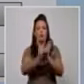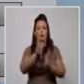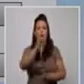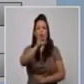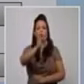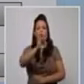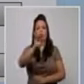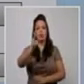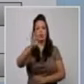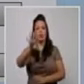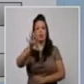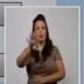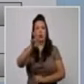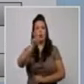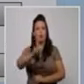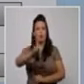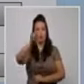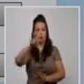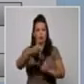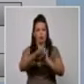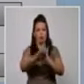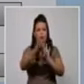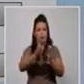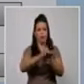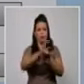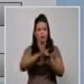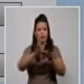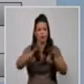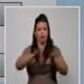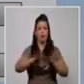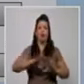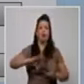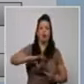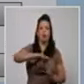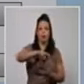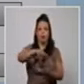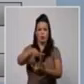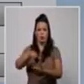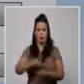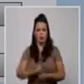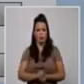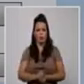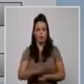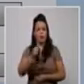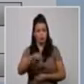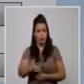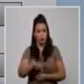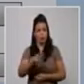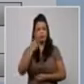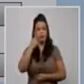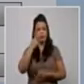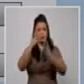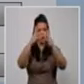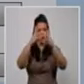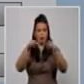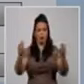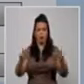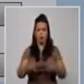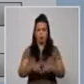103.265.805 casos confirmados, un incremento exponencial del número de